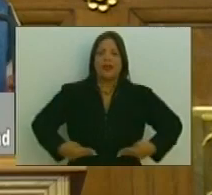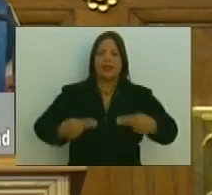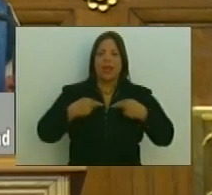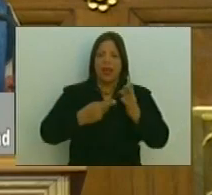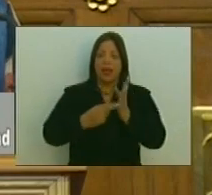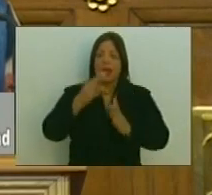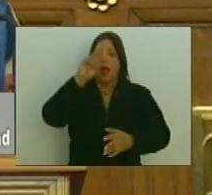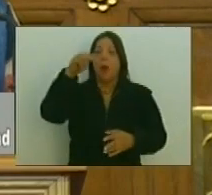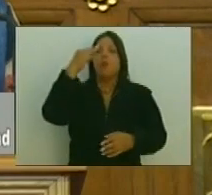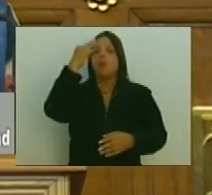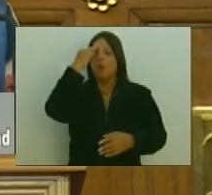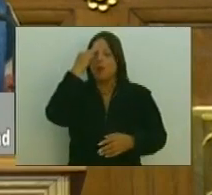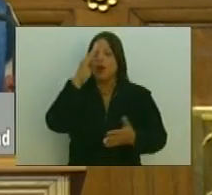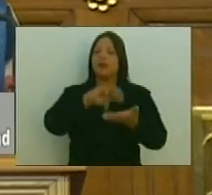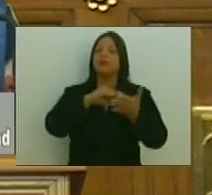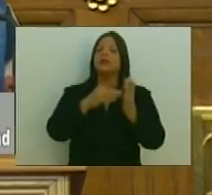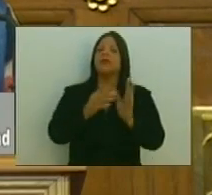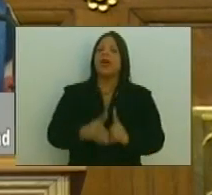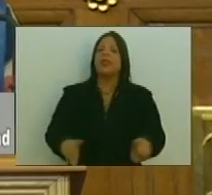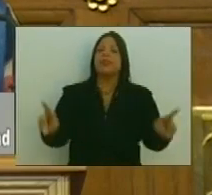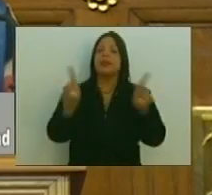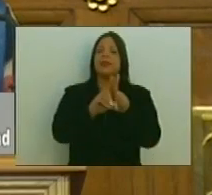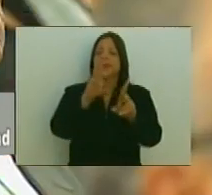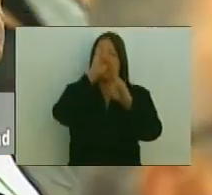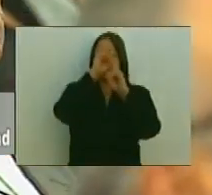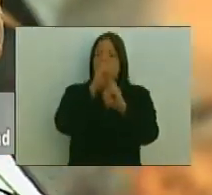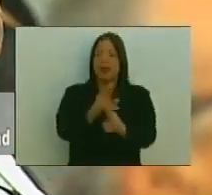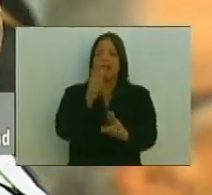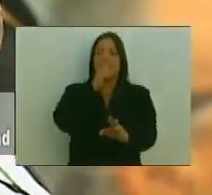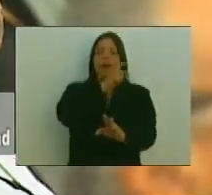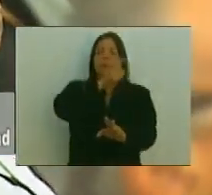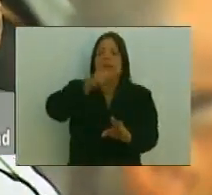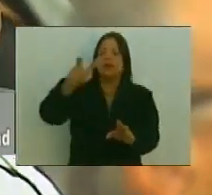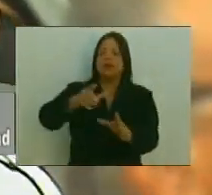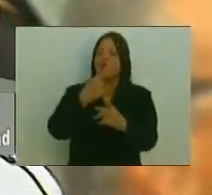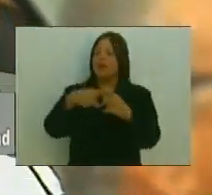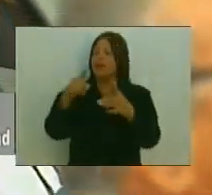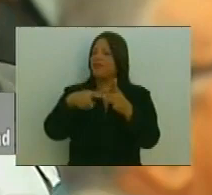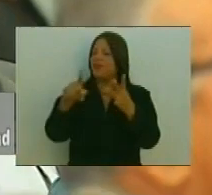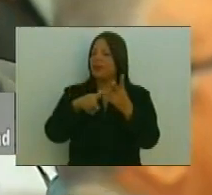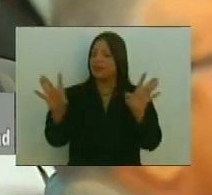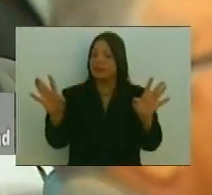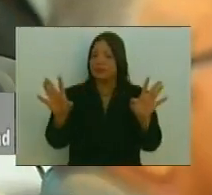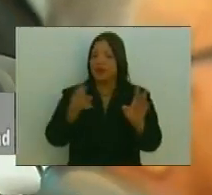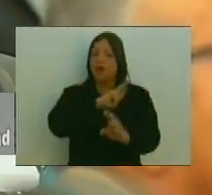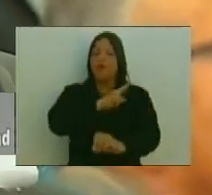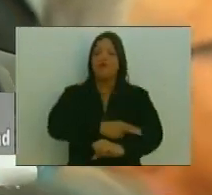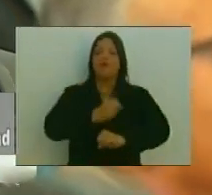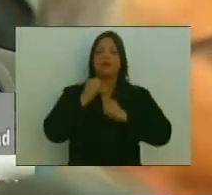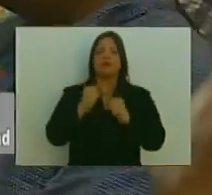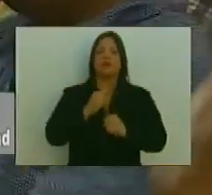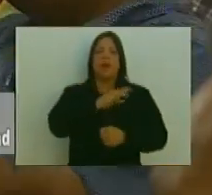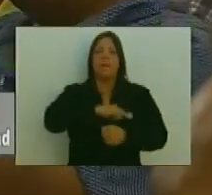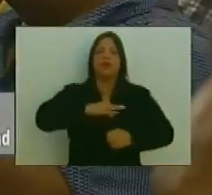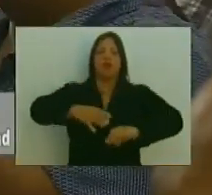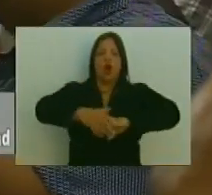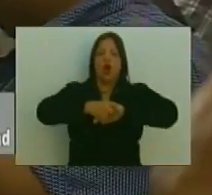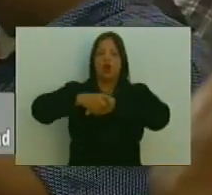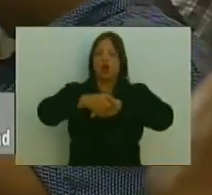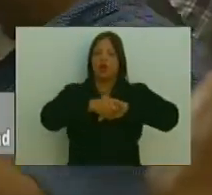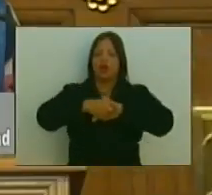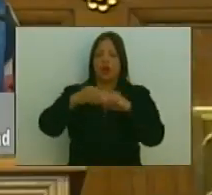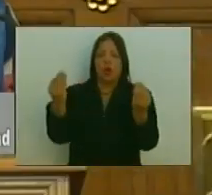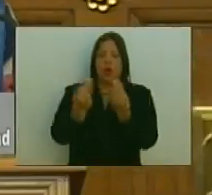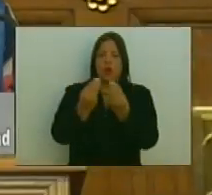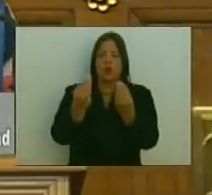y morales que persiguen la dignificación del pueblo en toda su diversidad, fortaleciendo la misión José Gregorio Hernández junto al